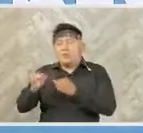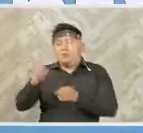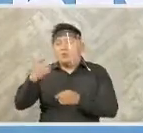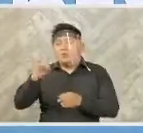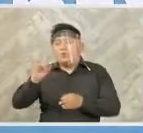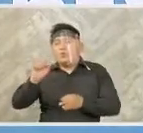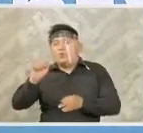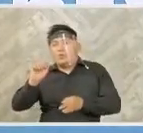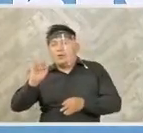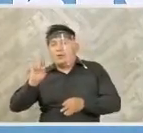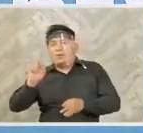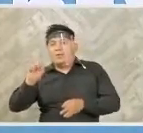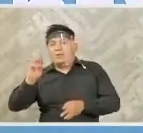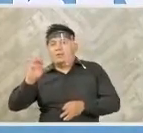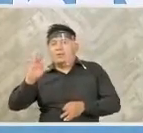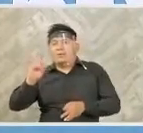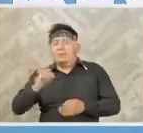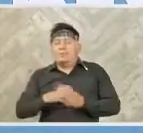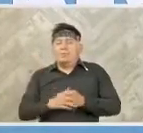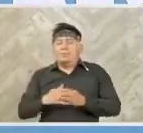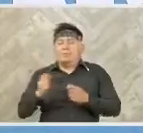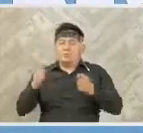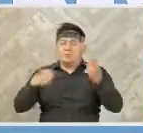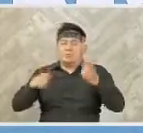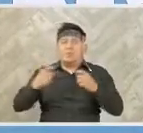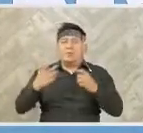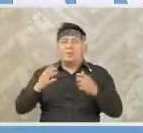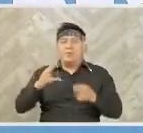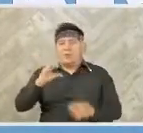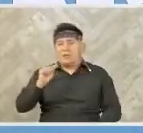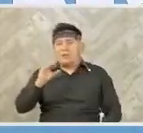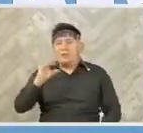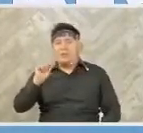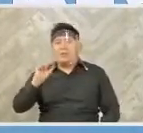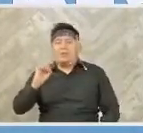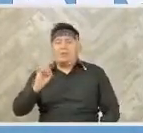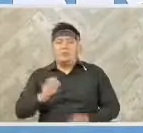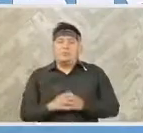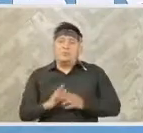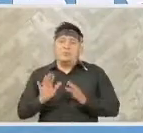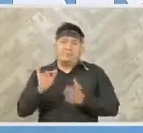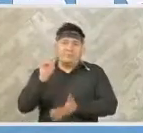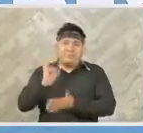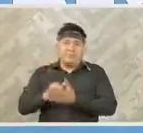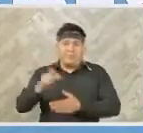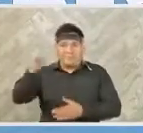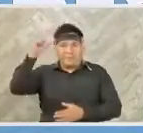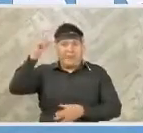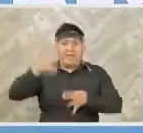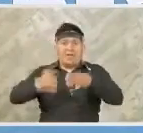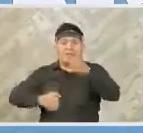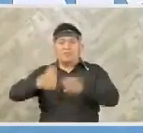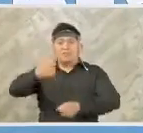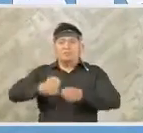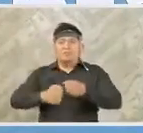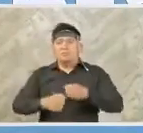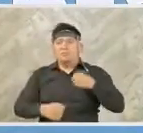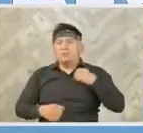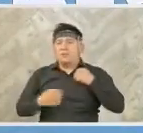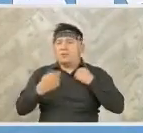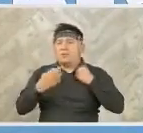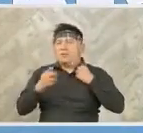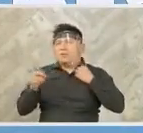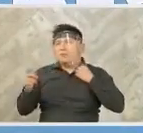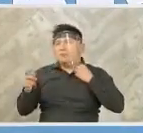Así como les ponía ejemplos de la baja productividad del arroz y el cacao, pasa lo mismo con las vacas, con la leche y con la carne. Por ejemplo, hoy una vaca en San Faustino